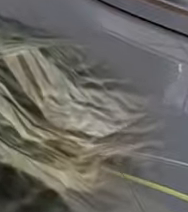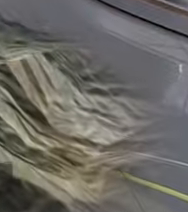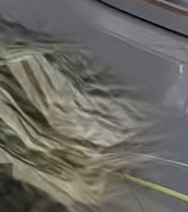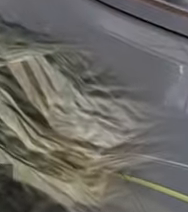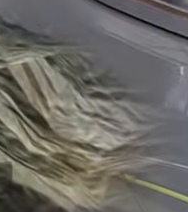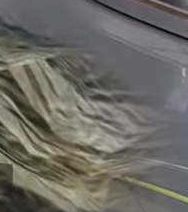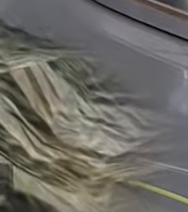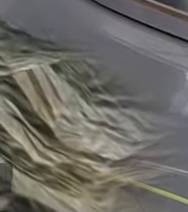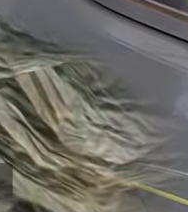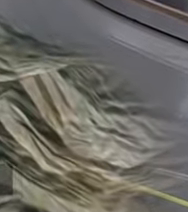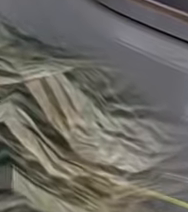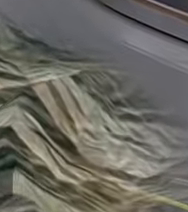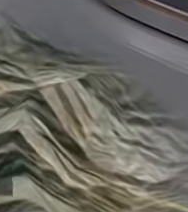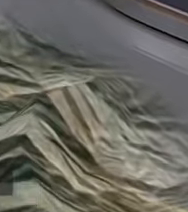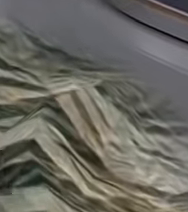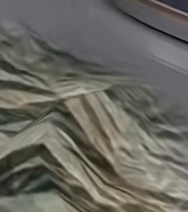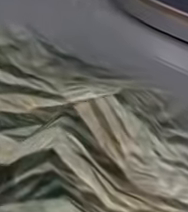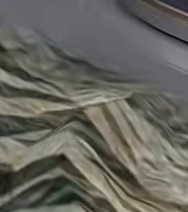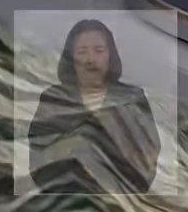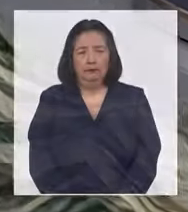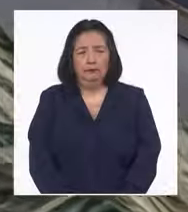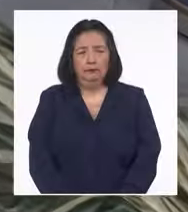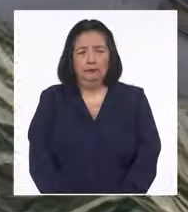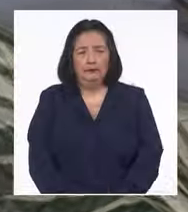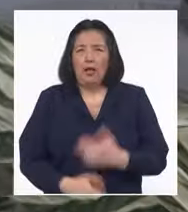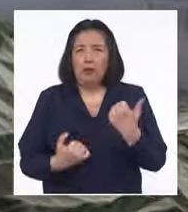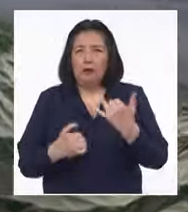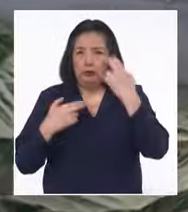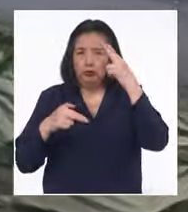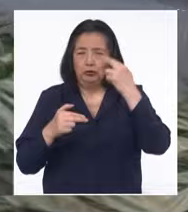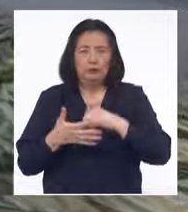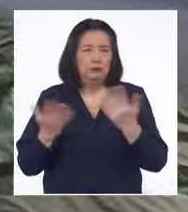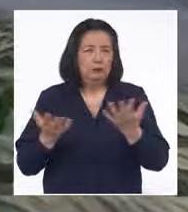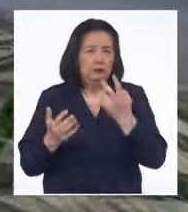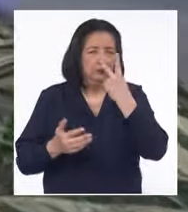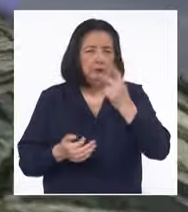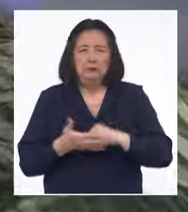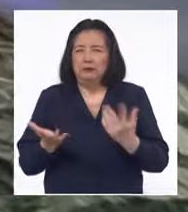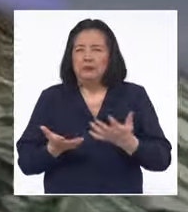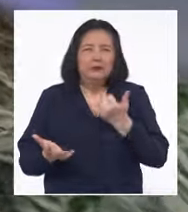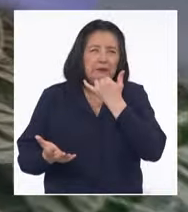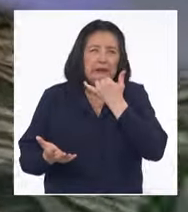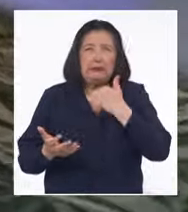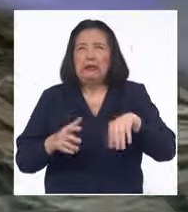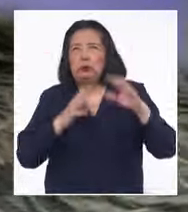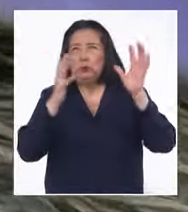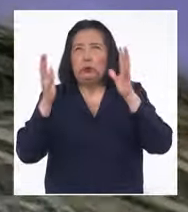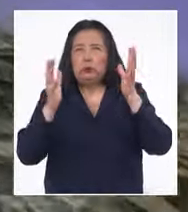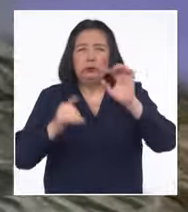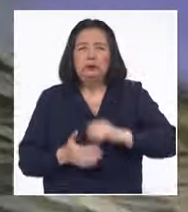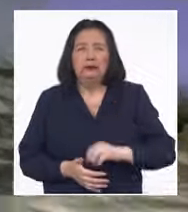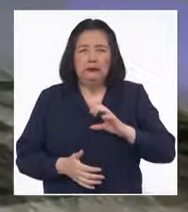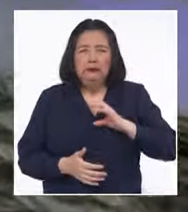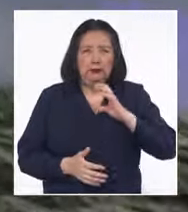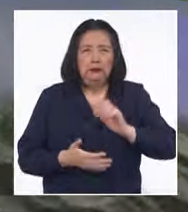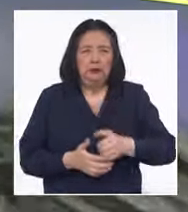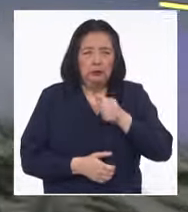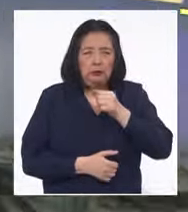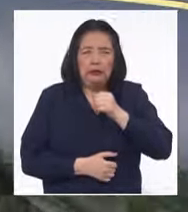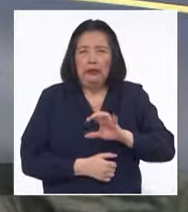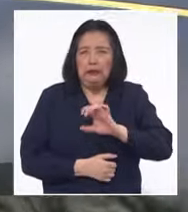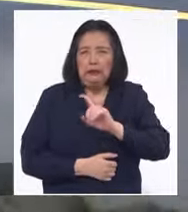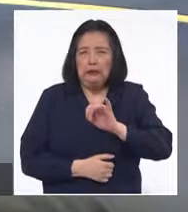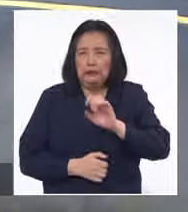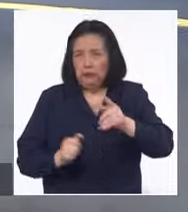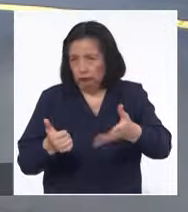En noticia ahora vamos a ver las consecuencias del clima. Estamos desde Chaclacayo en vivo con nuestro compañero Alejandro Montrío. Él tiene información para todos nosotros.